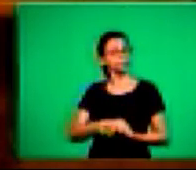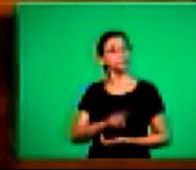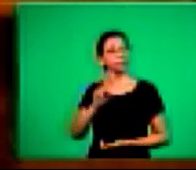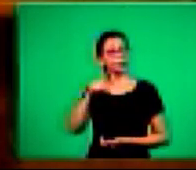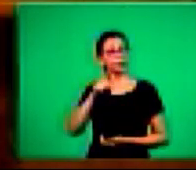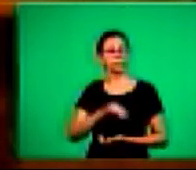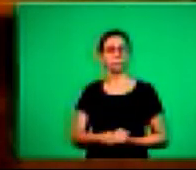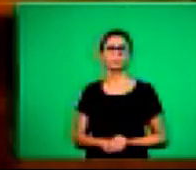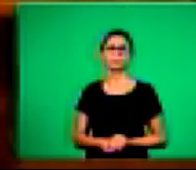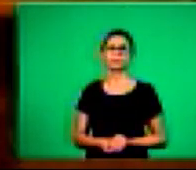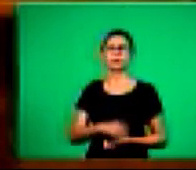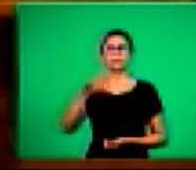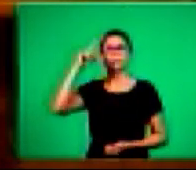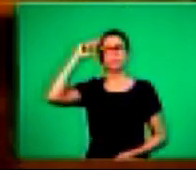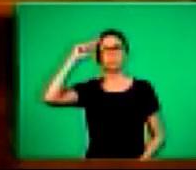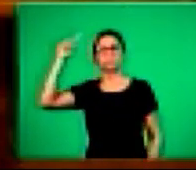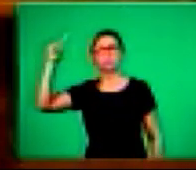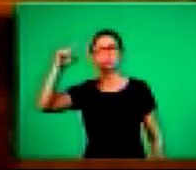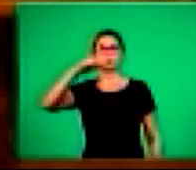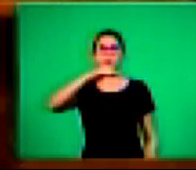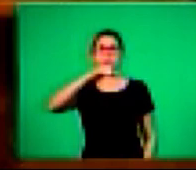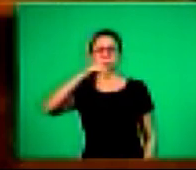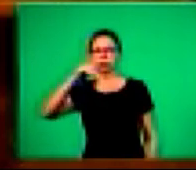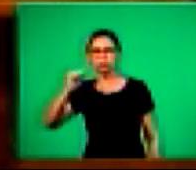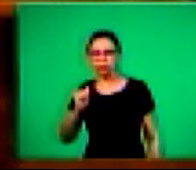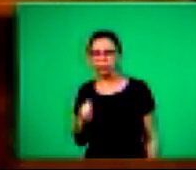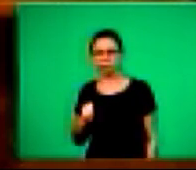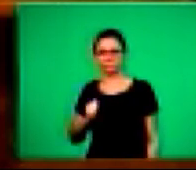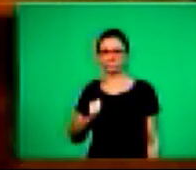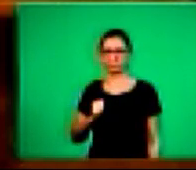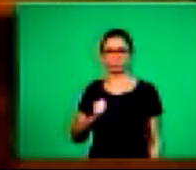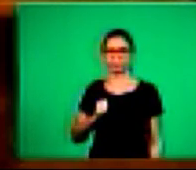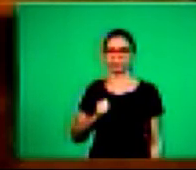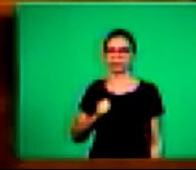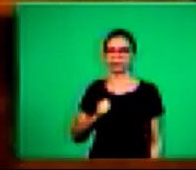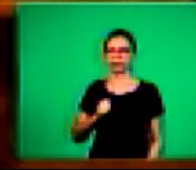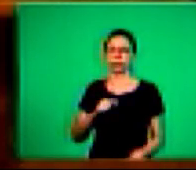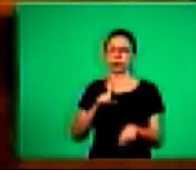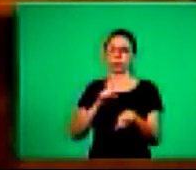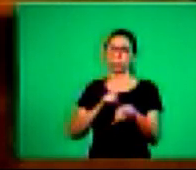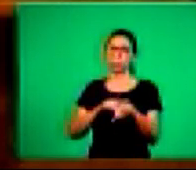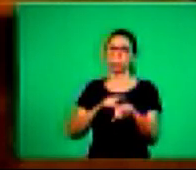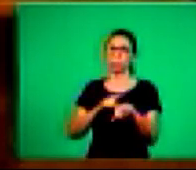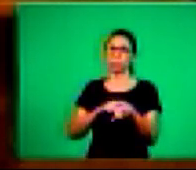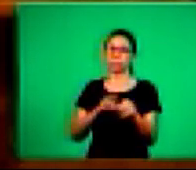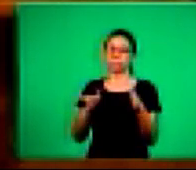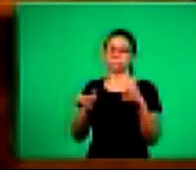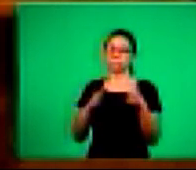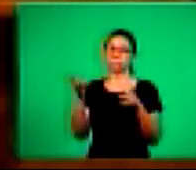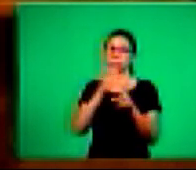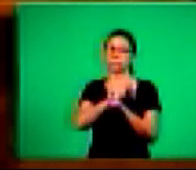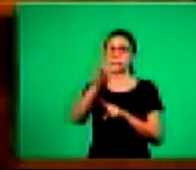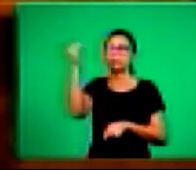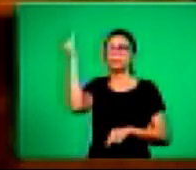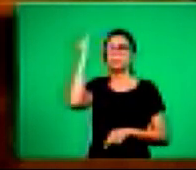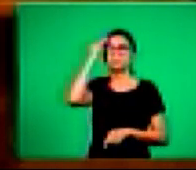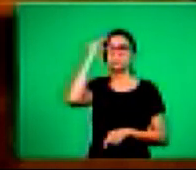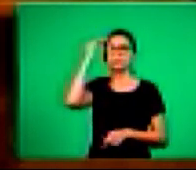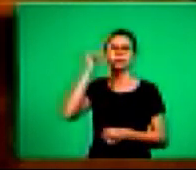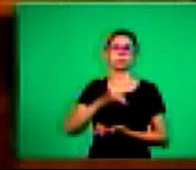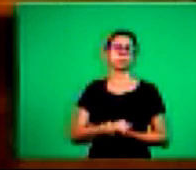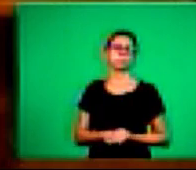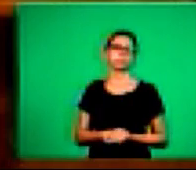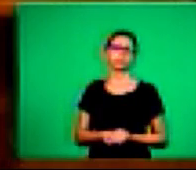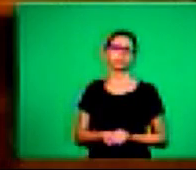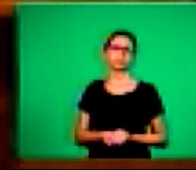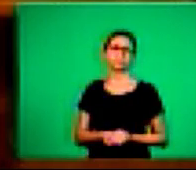ella fue llamada entendió el momento del llamado estamos entendiendo tenemos un